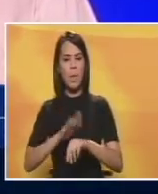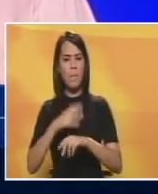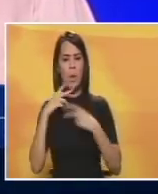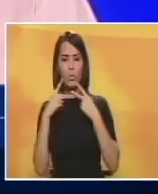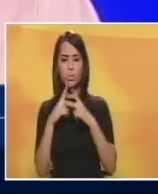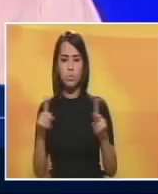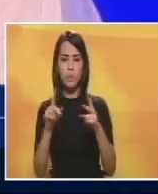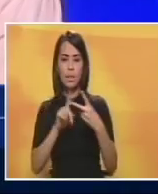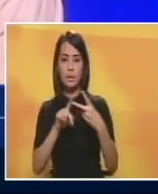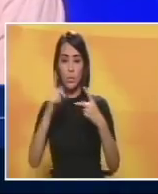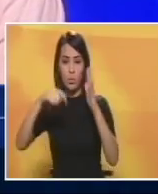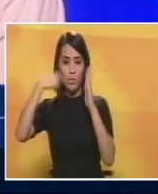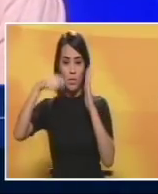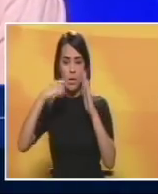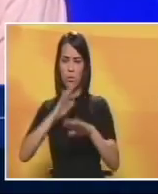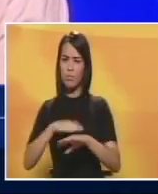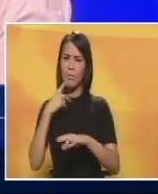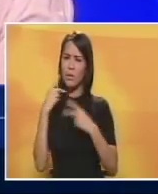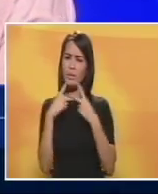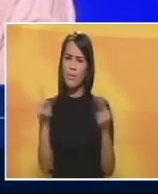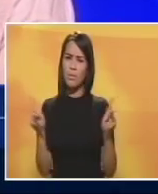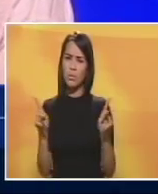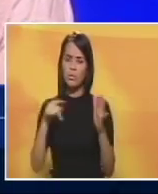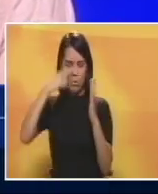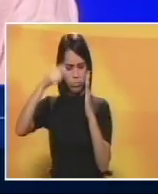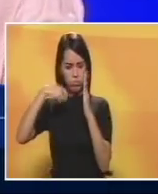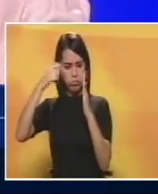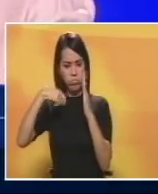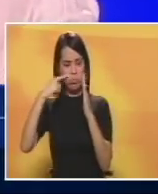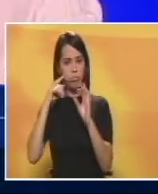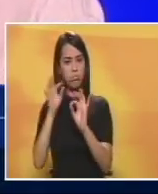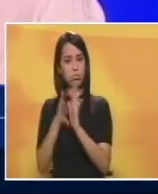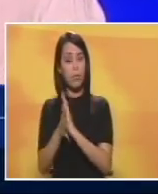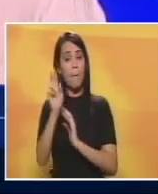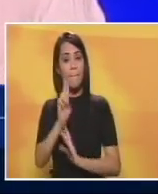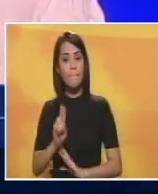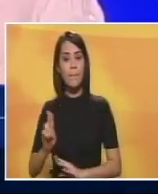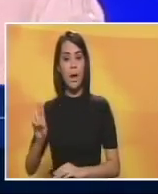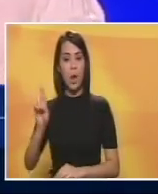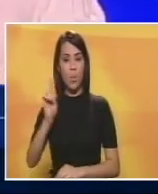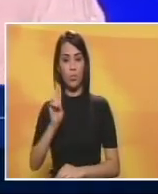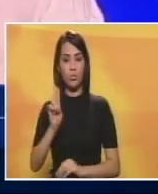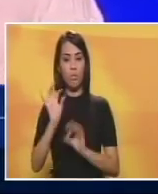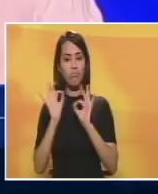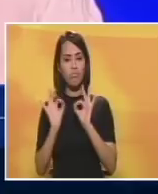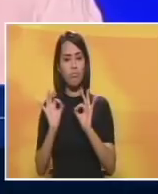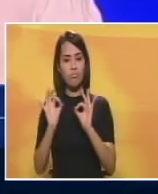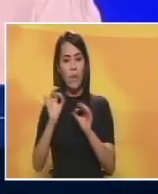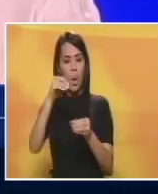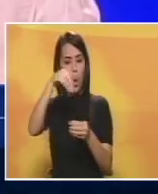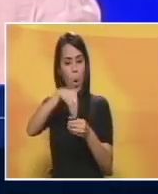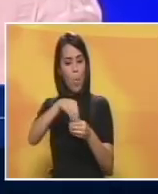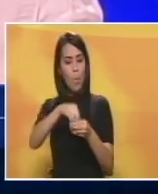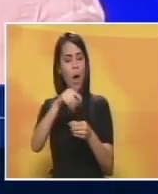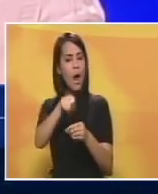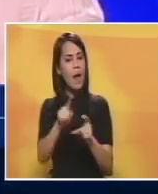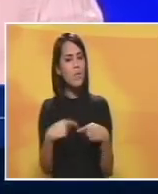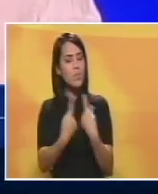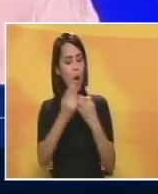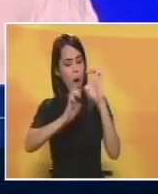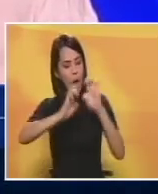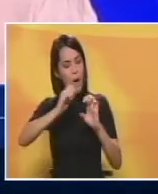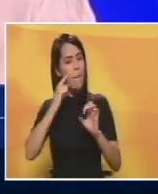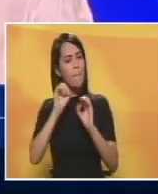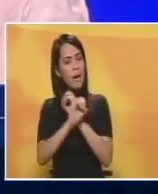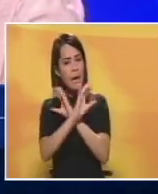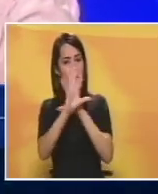difundido el segundo video. ¿Por qué se difunde? Un video que era para uso interno, para dejar